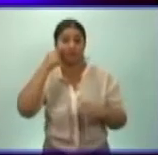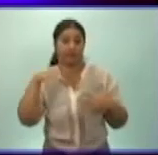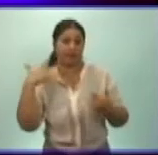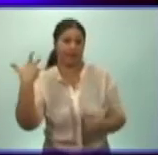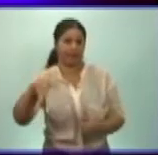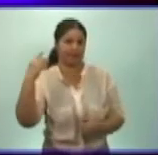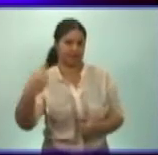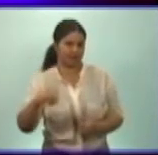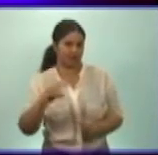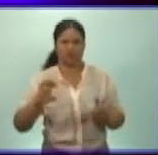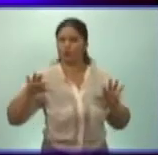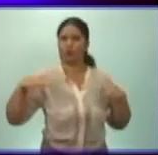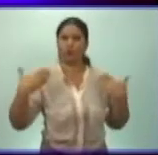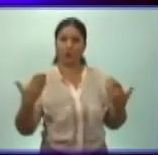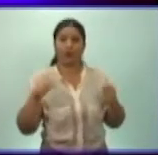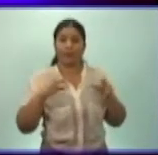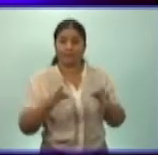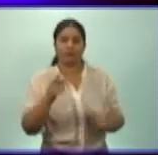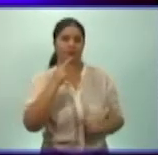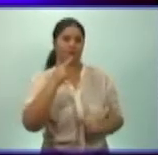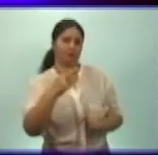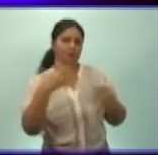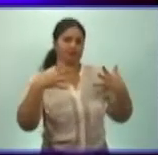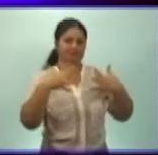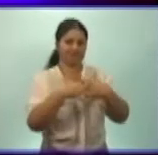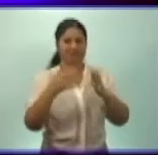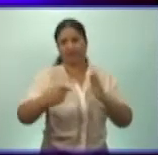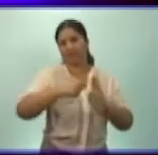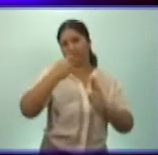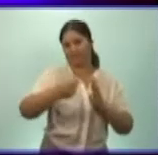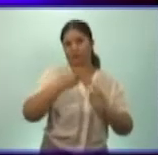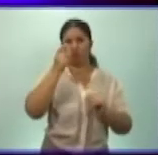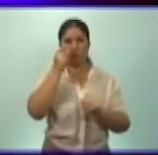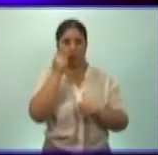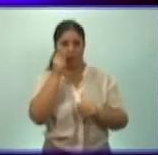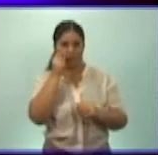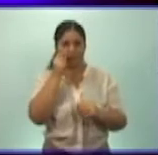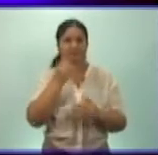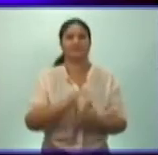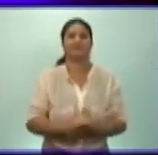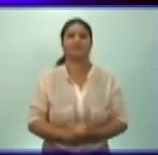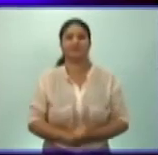observar el video referente al satírico Molière, como se le conoce.